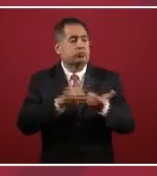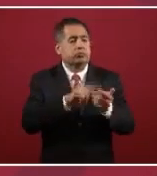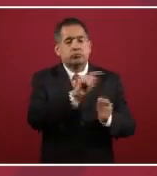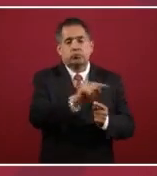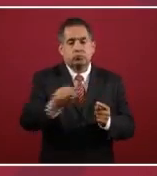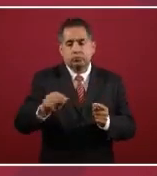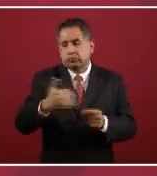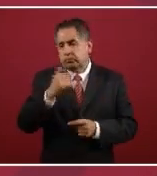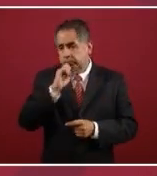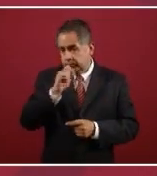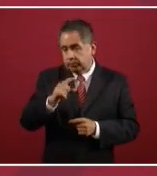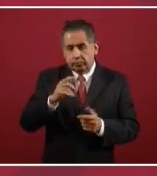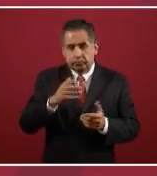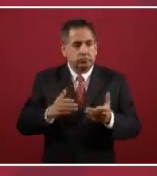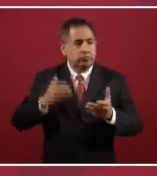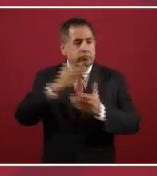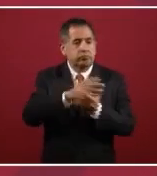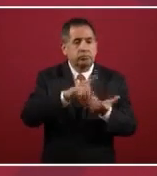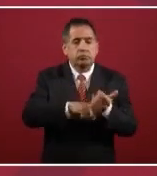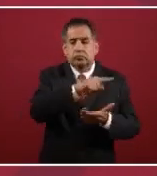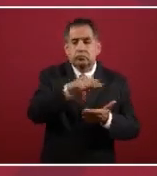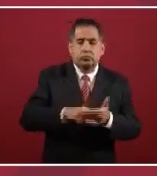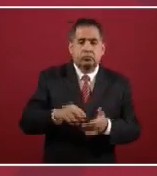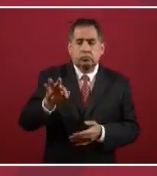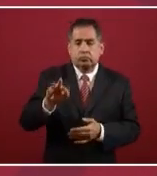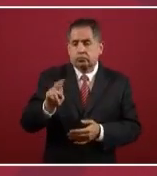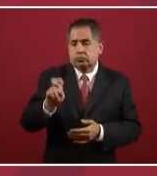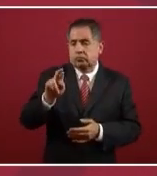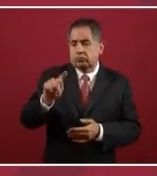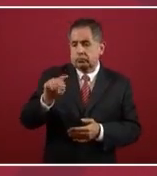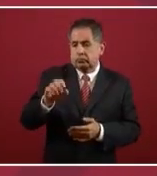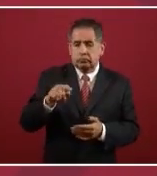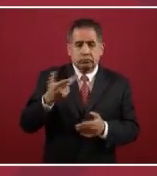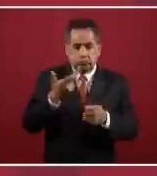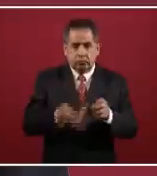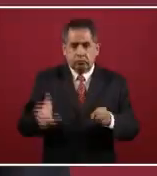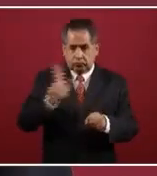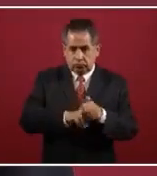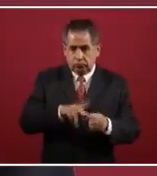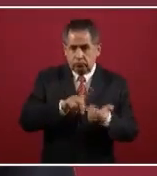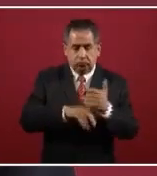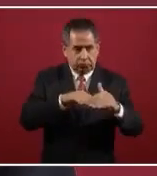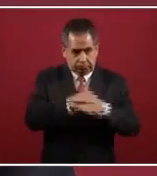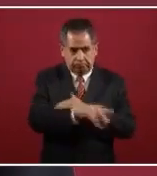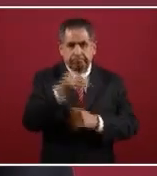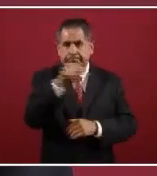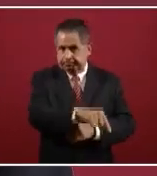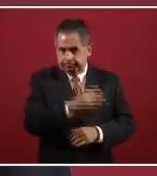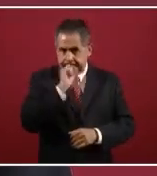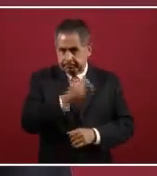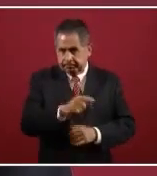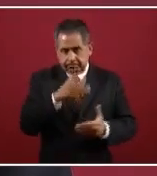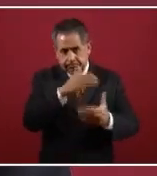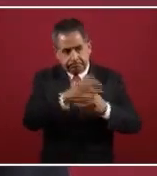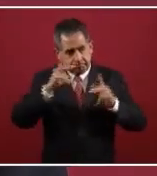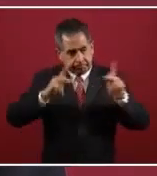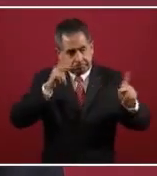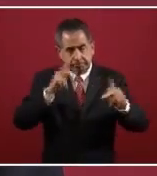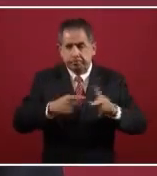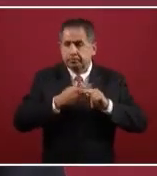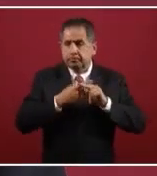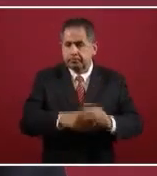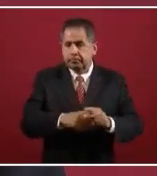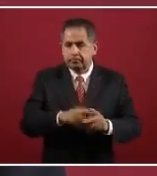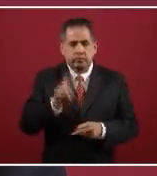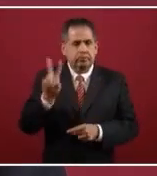y vamos al fuerte, también al hospital del fuerte. Ahí voy a empezar